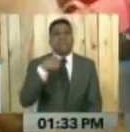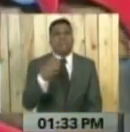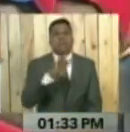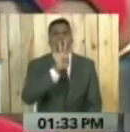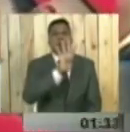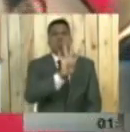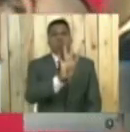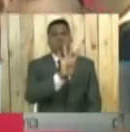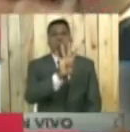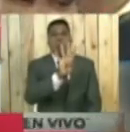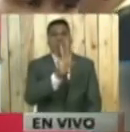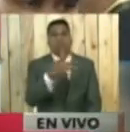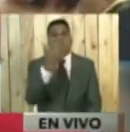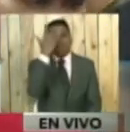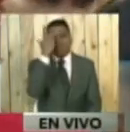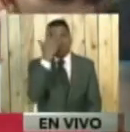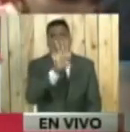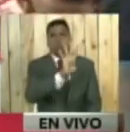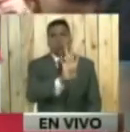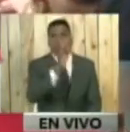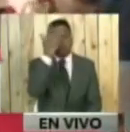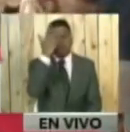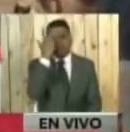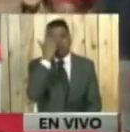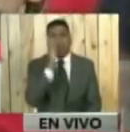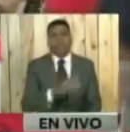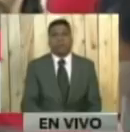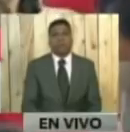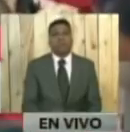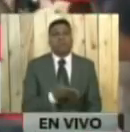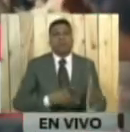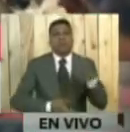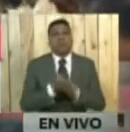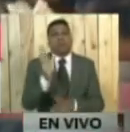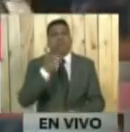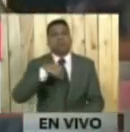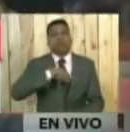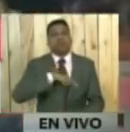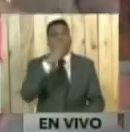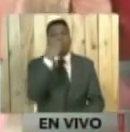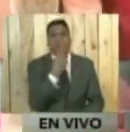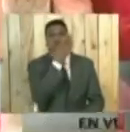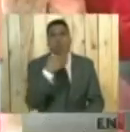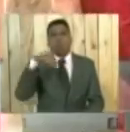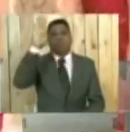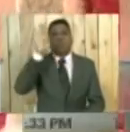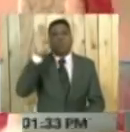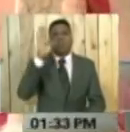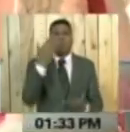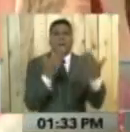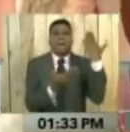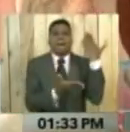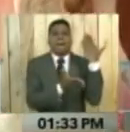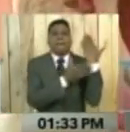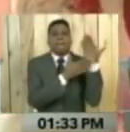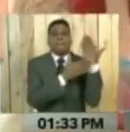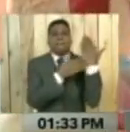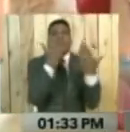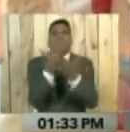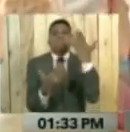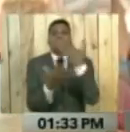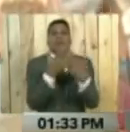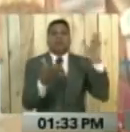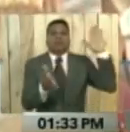trabajo, el 4 de febrero. Bueno, vamos nosotros a juramentarnos con la mano izquierda arriba, todos y todas.